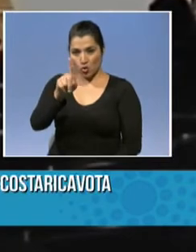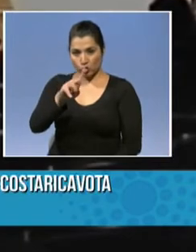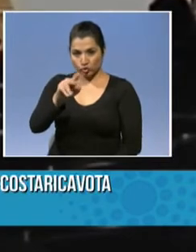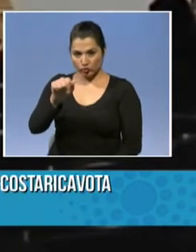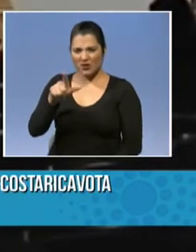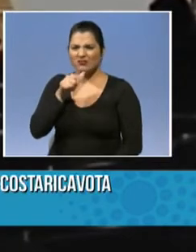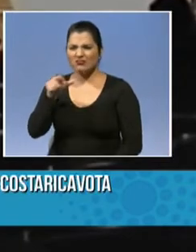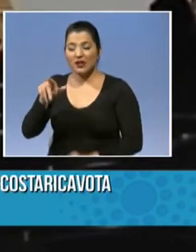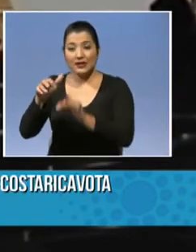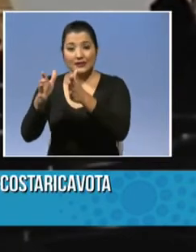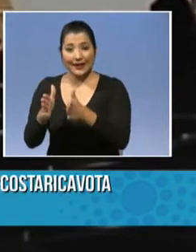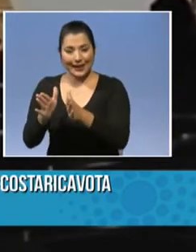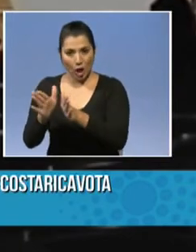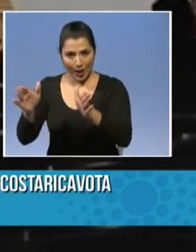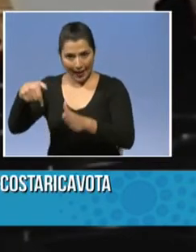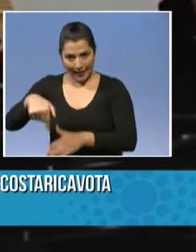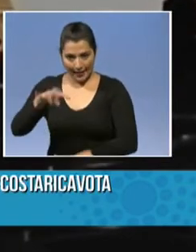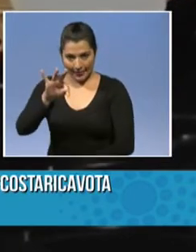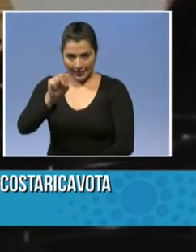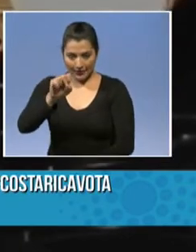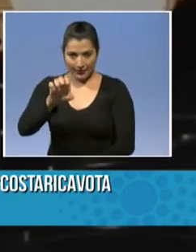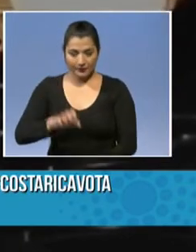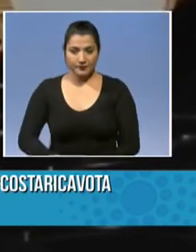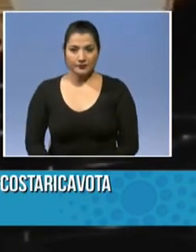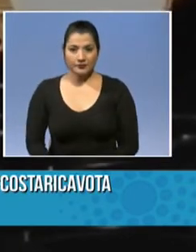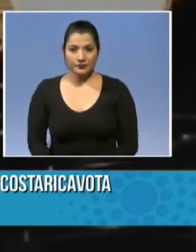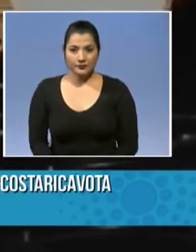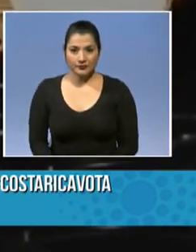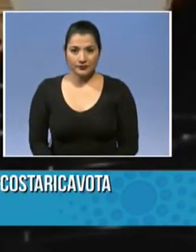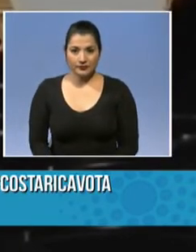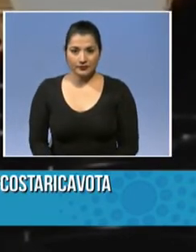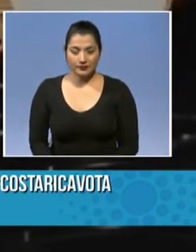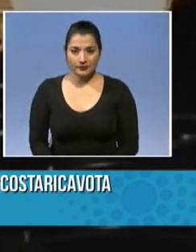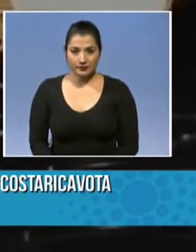secretario general de este tribunal.